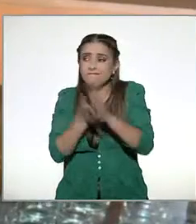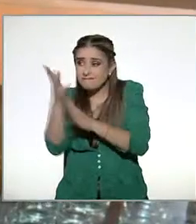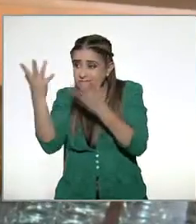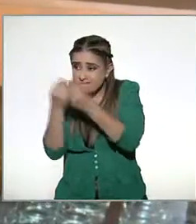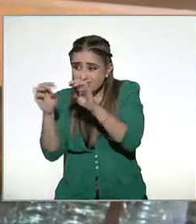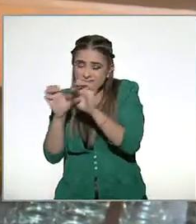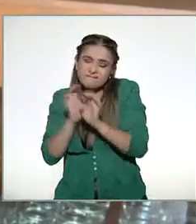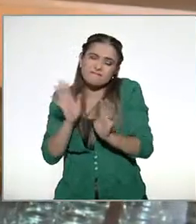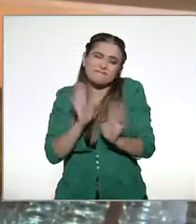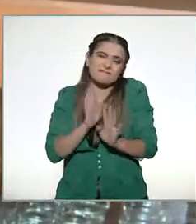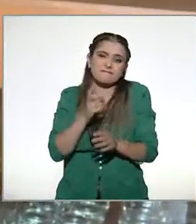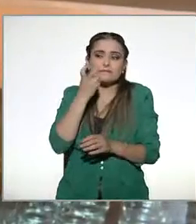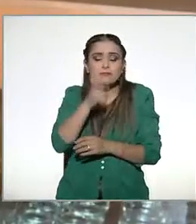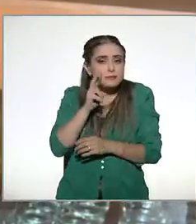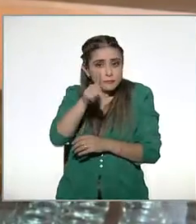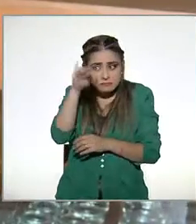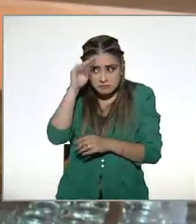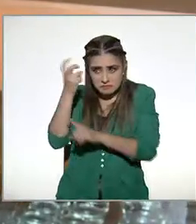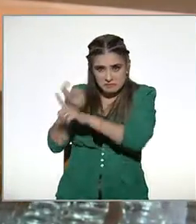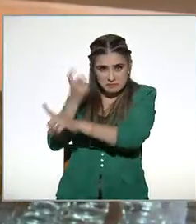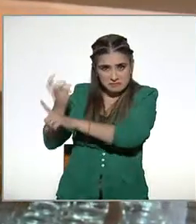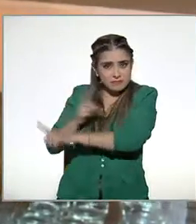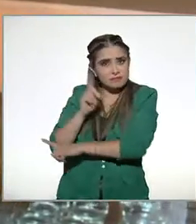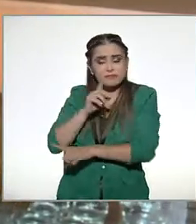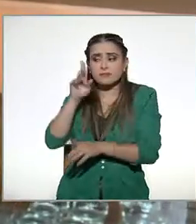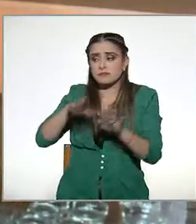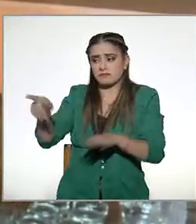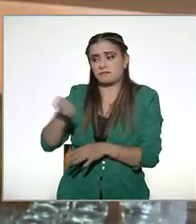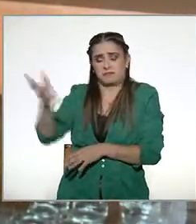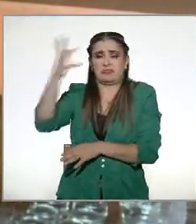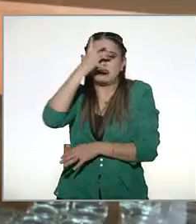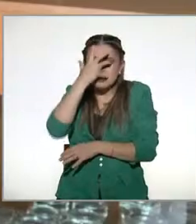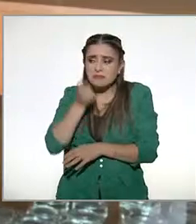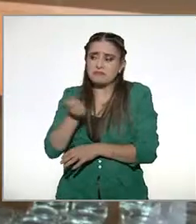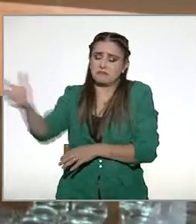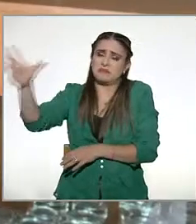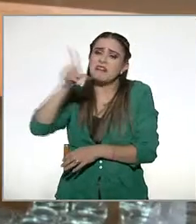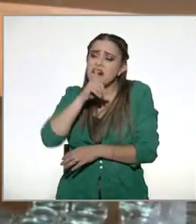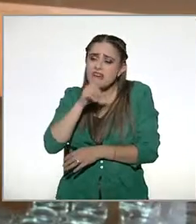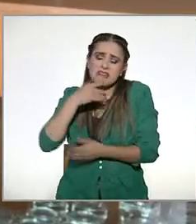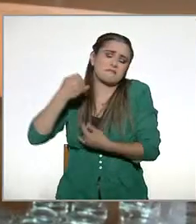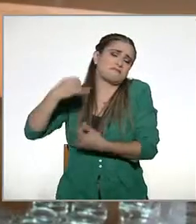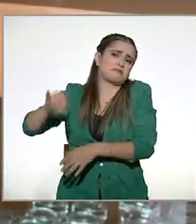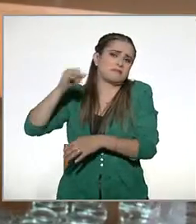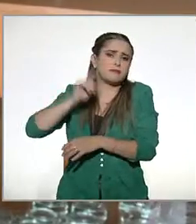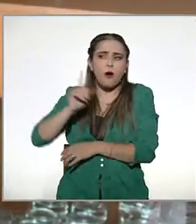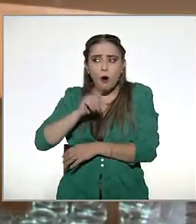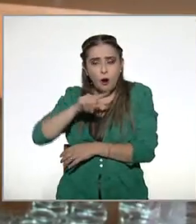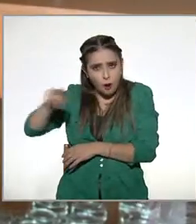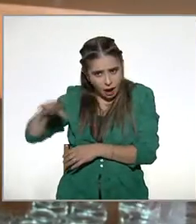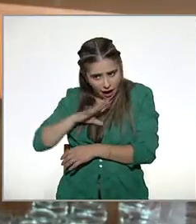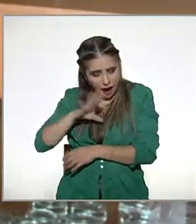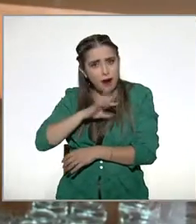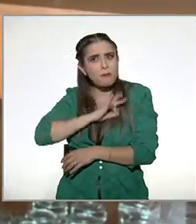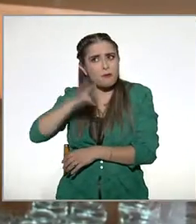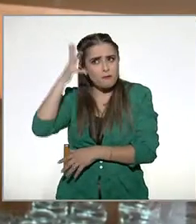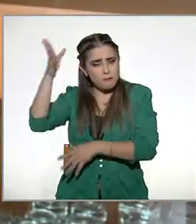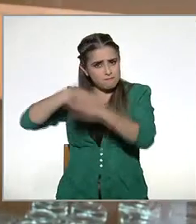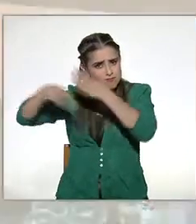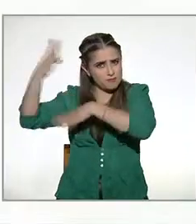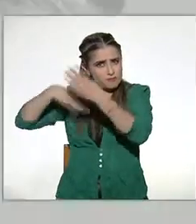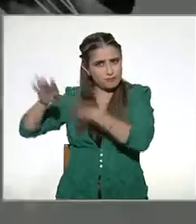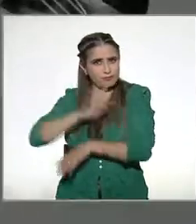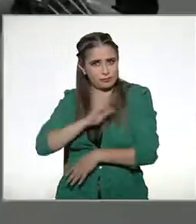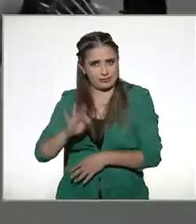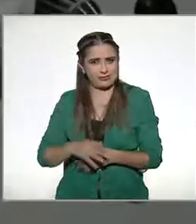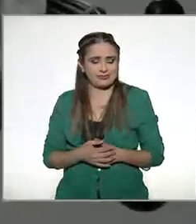de un equipo muchas veces descritos como callados o tímidos es a quienes les debemos grandes logros y grandes contribuciones a nuestra sociedad